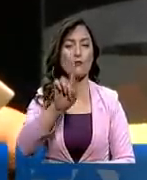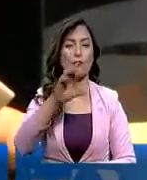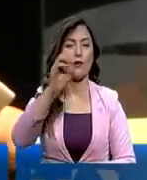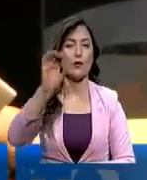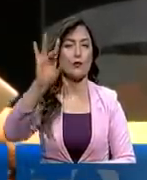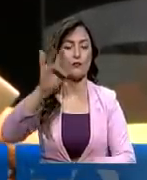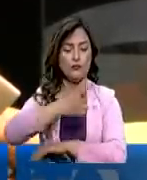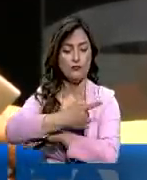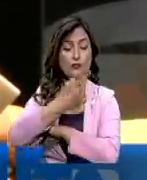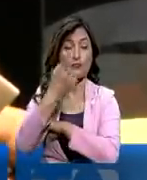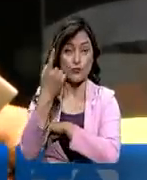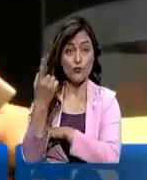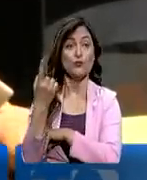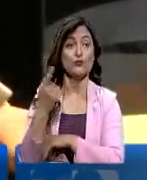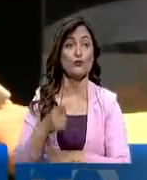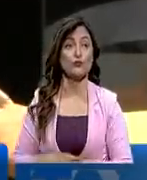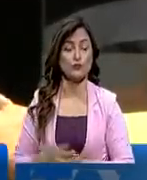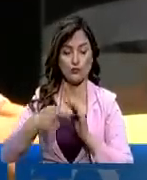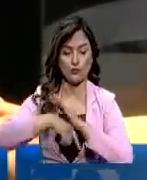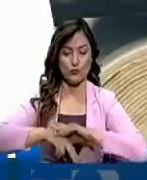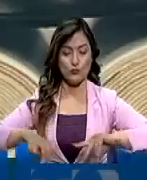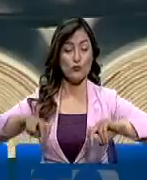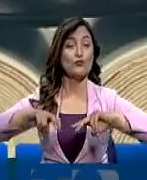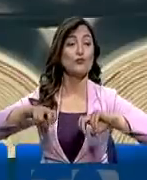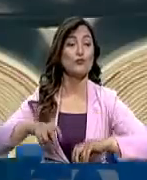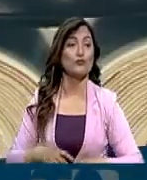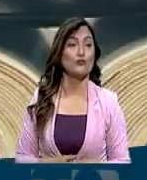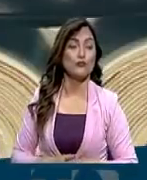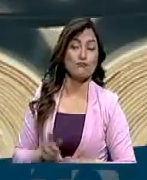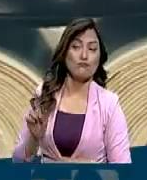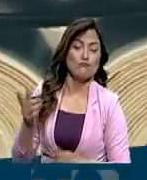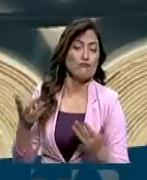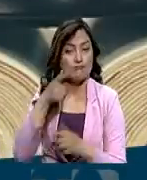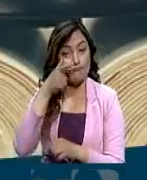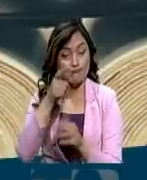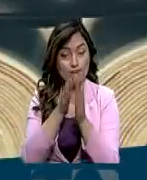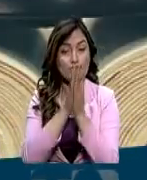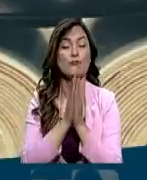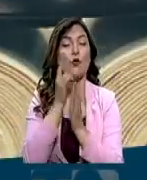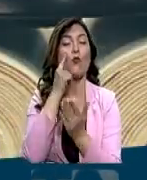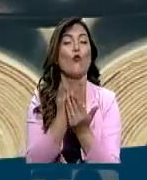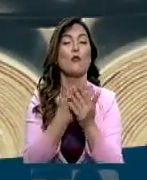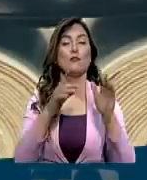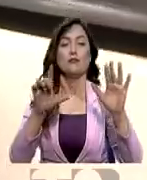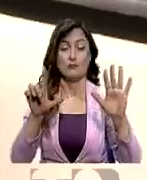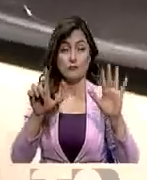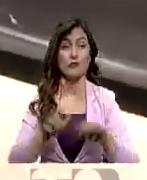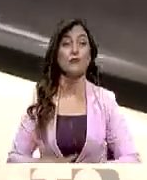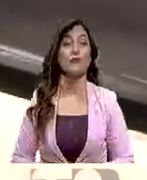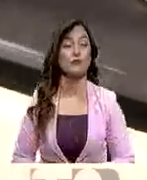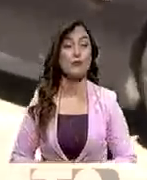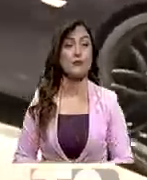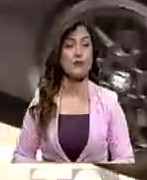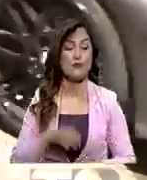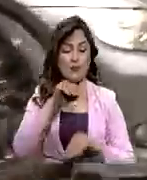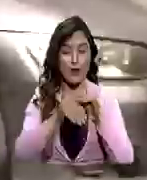108 días para la culminación de la instrucción fiscal. Para esta vinculación, Fiscalía presentó 7 elementos de convicción, entre ellos